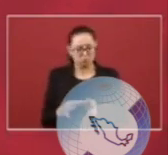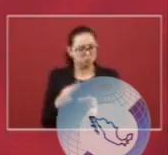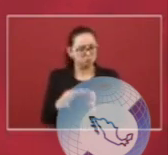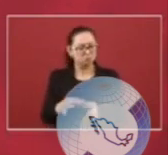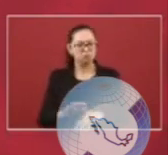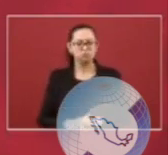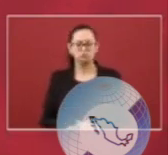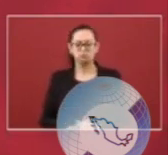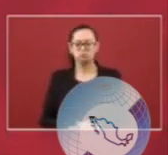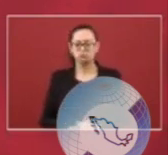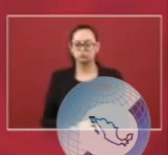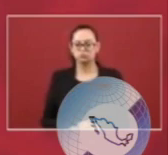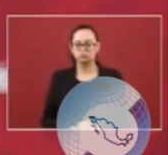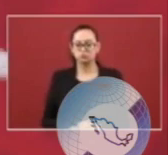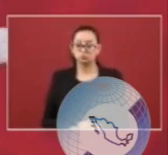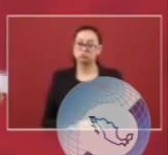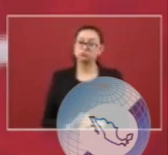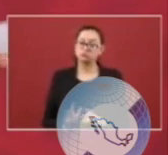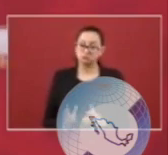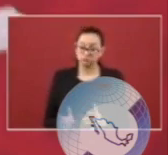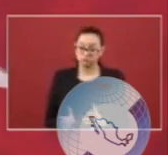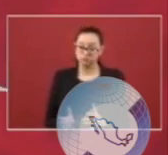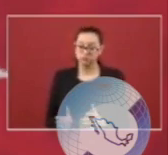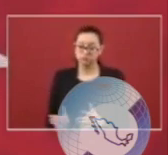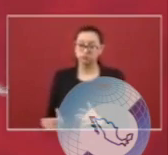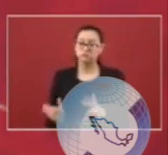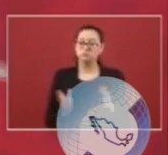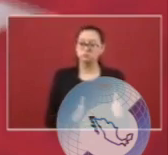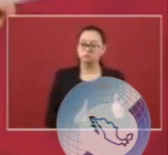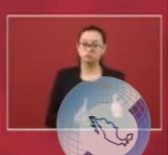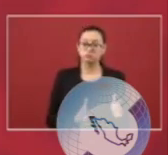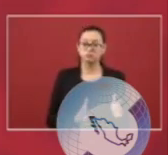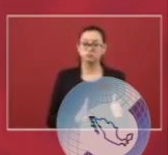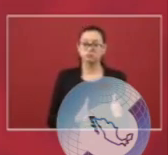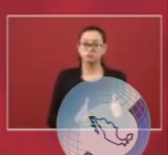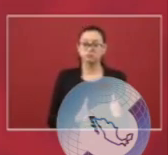por otro lado hay este